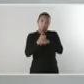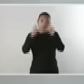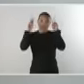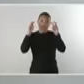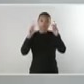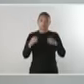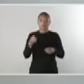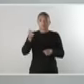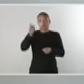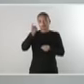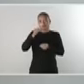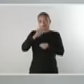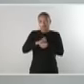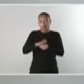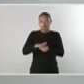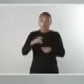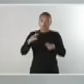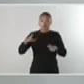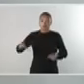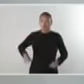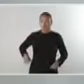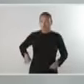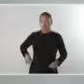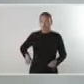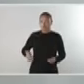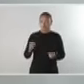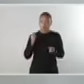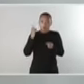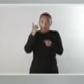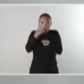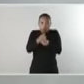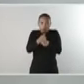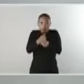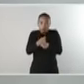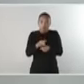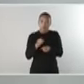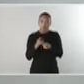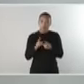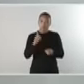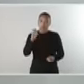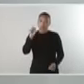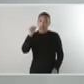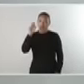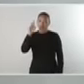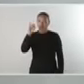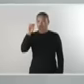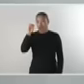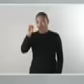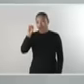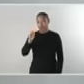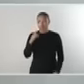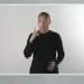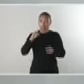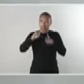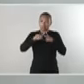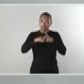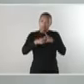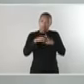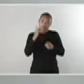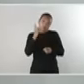que es gestión gubernamental oportunidades y desafíos vamos a iniciar